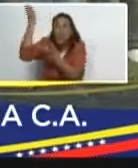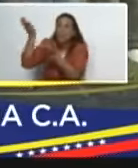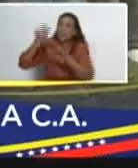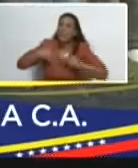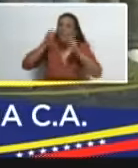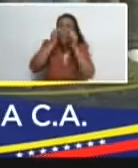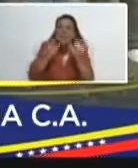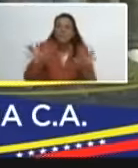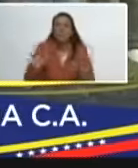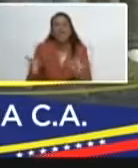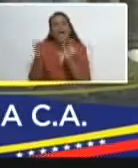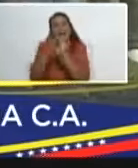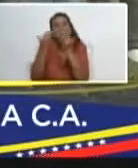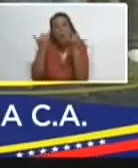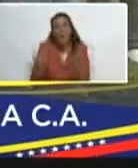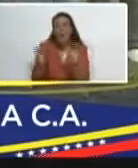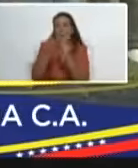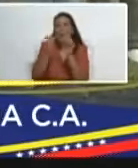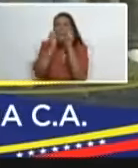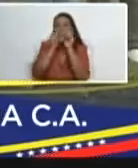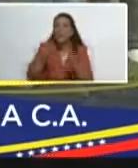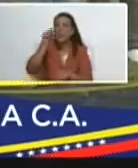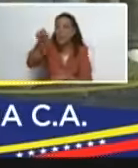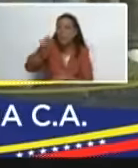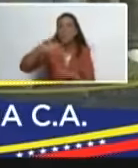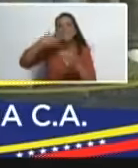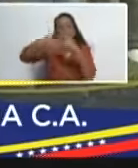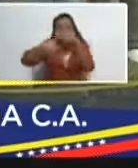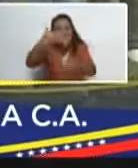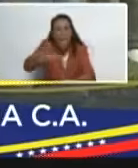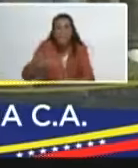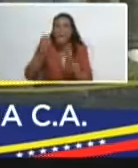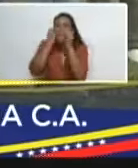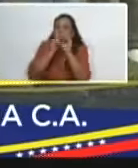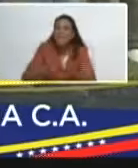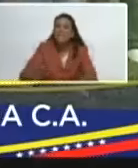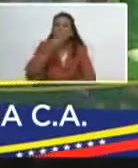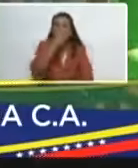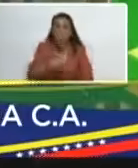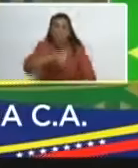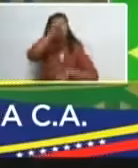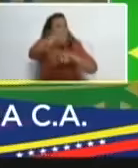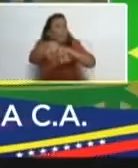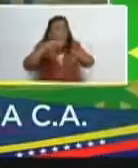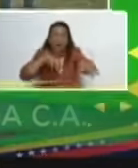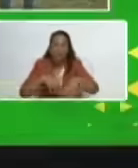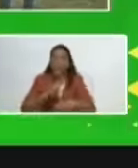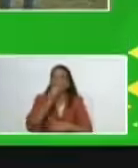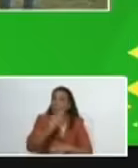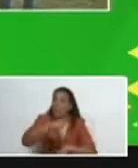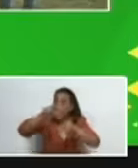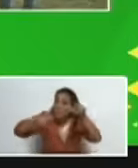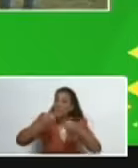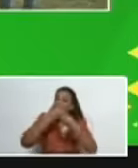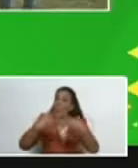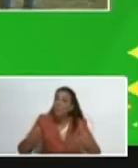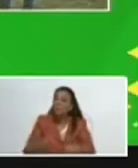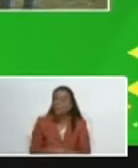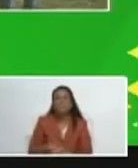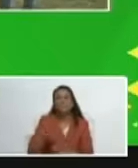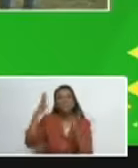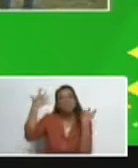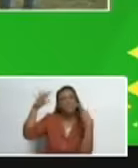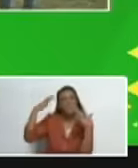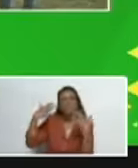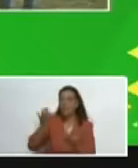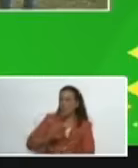bendiciendo. Adelante, presidente, que Dios me lo bendiga hoy, mañana y siempre. Los buenos somos más. Un aplauso de Olivé, vale.